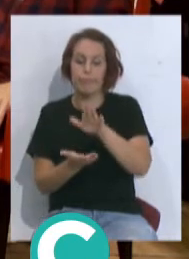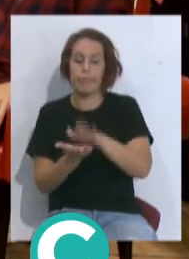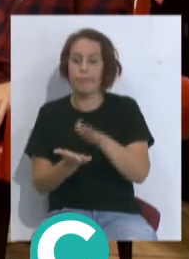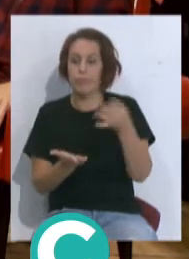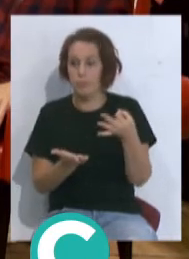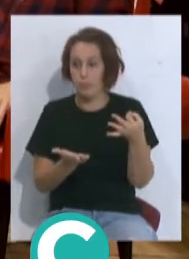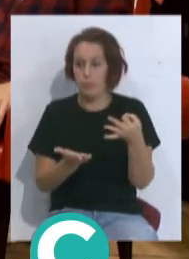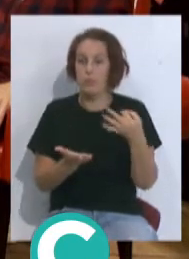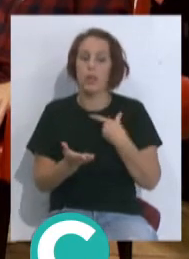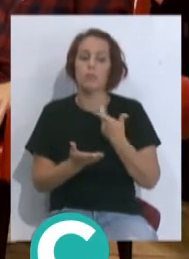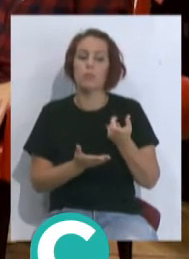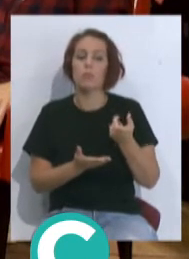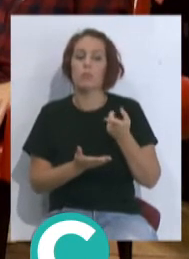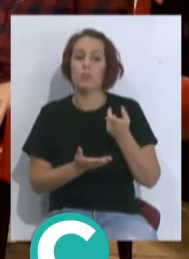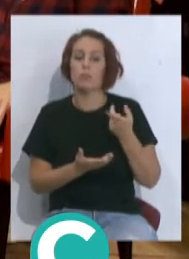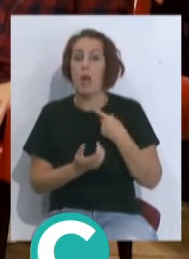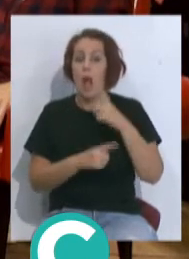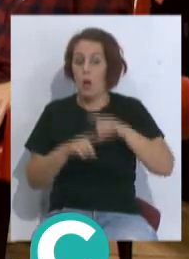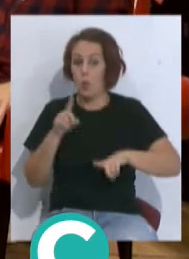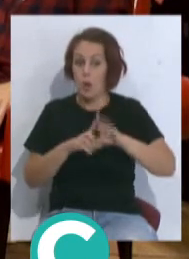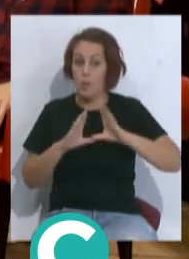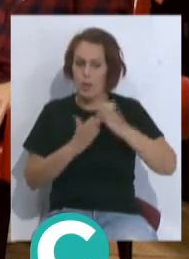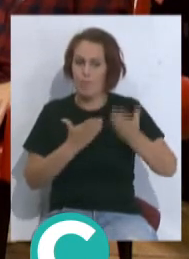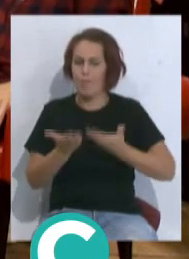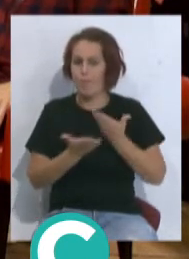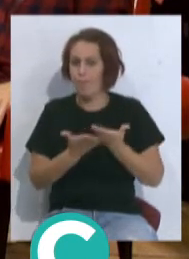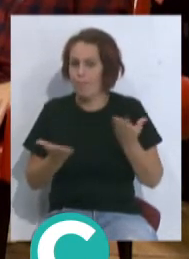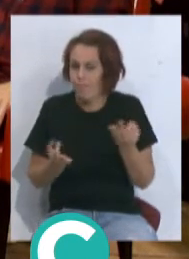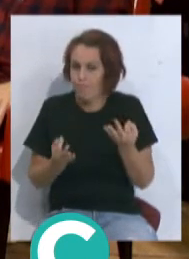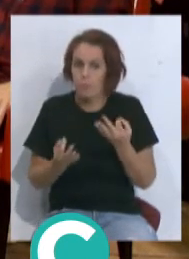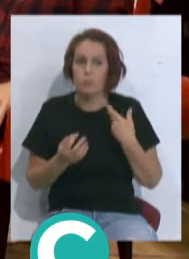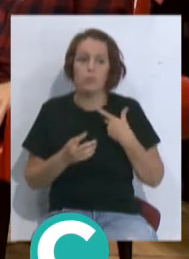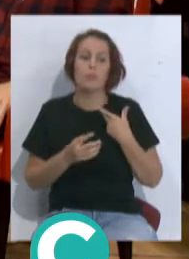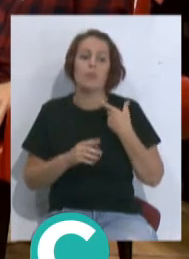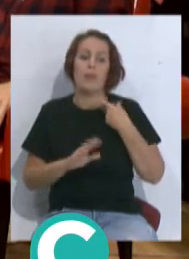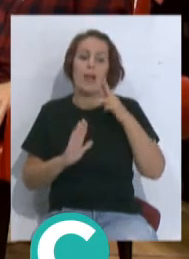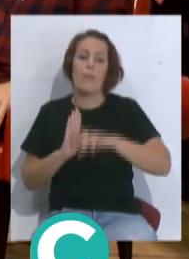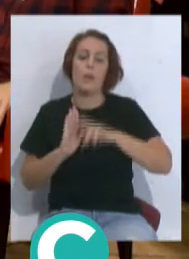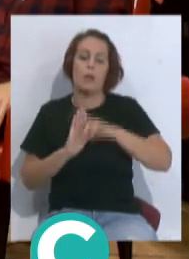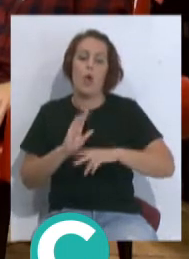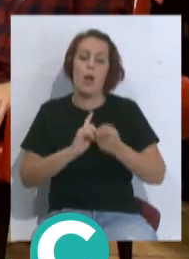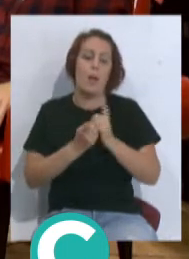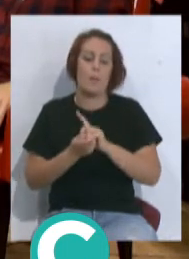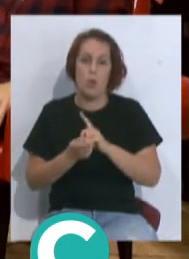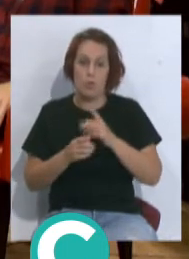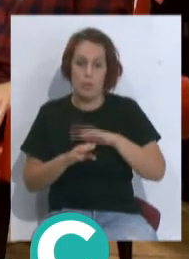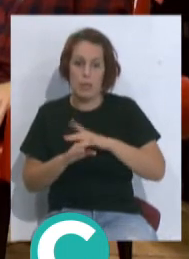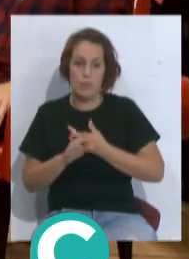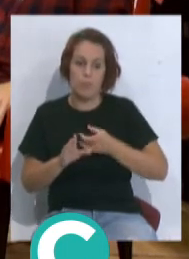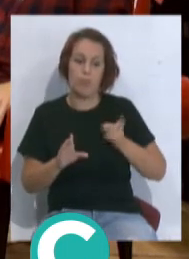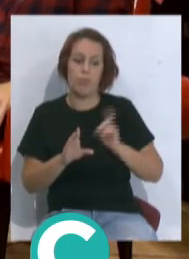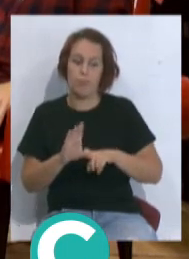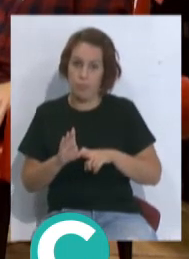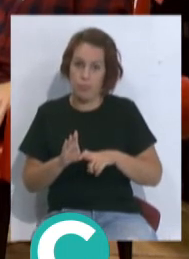pues la demanda que realizaban algunas de esas agrupaciones de que se modificara el reglamento para que pudieran